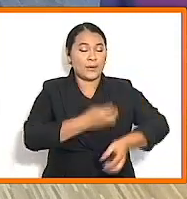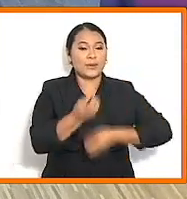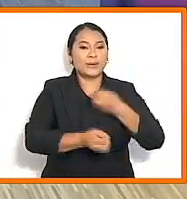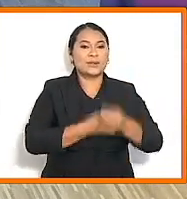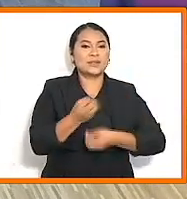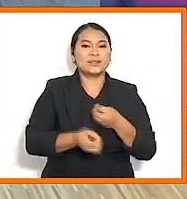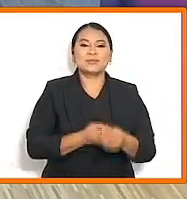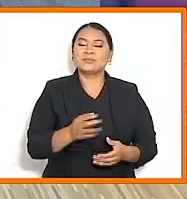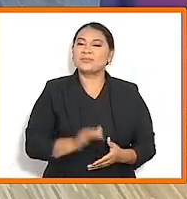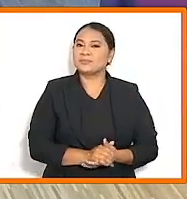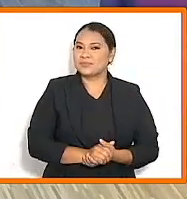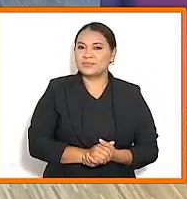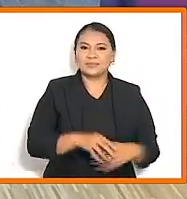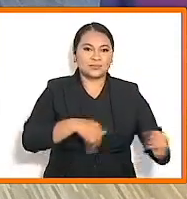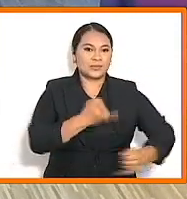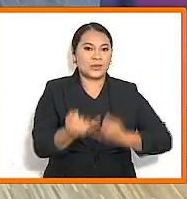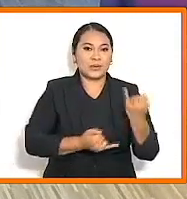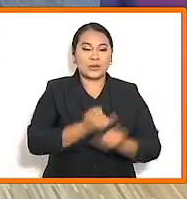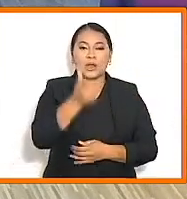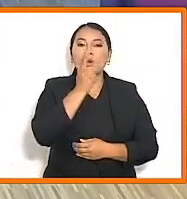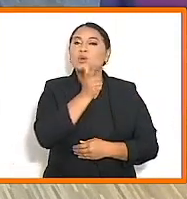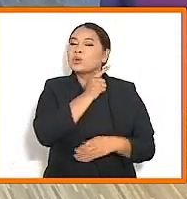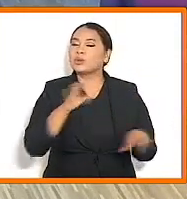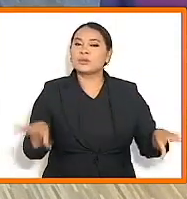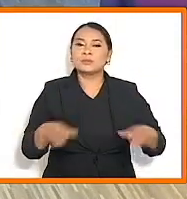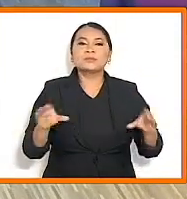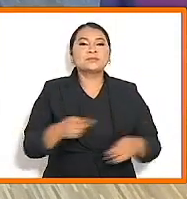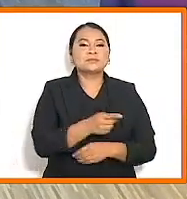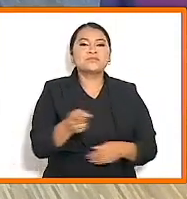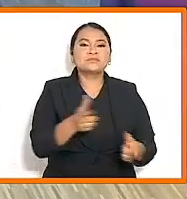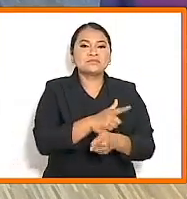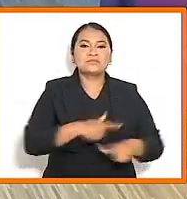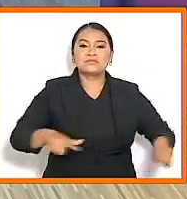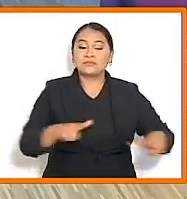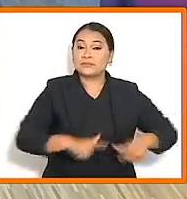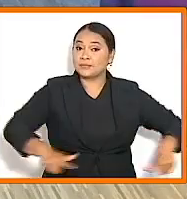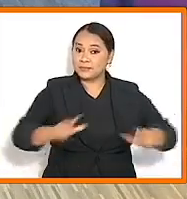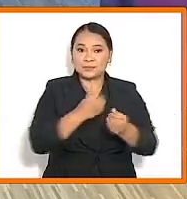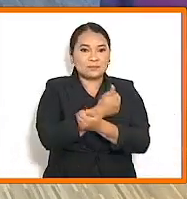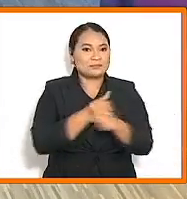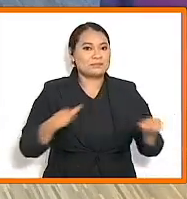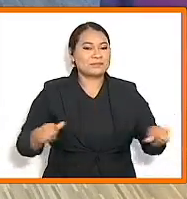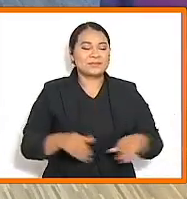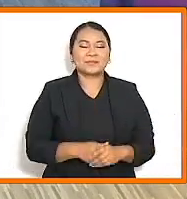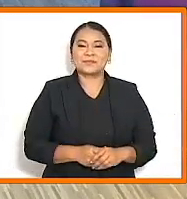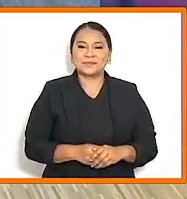nuestro sorteo. A jugar se ha dicho con Loto, donde quiera que estés.